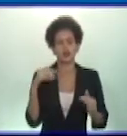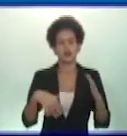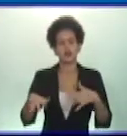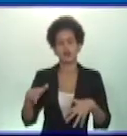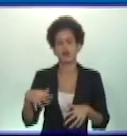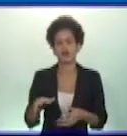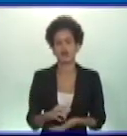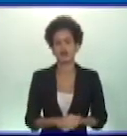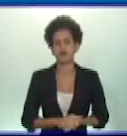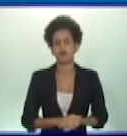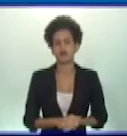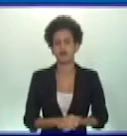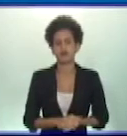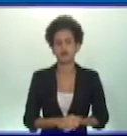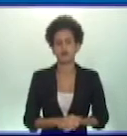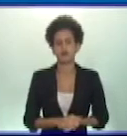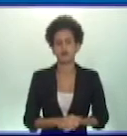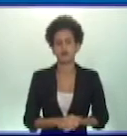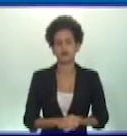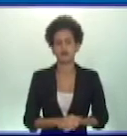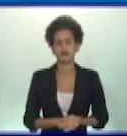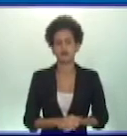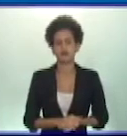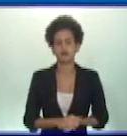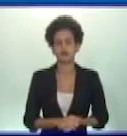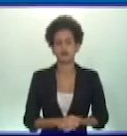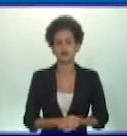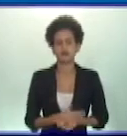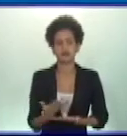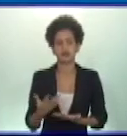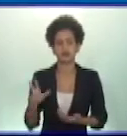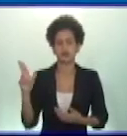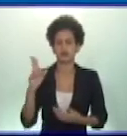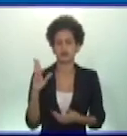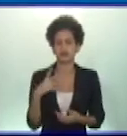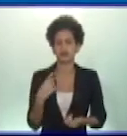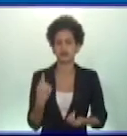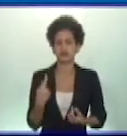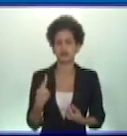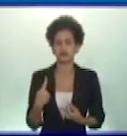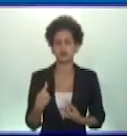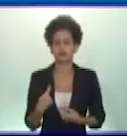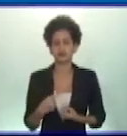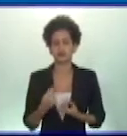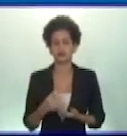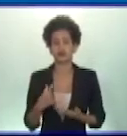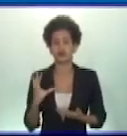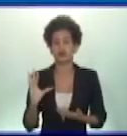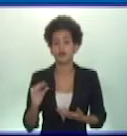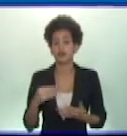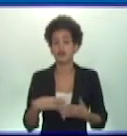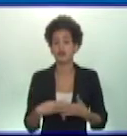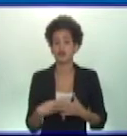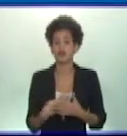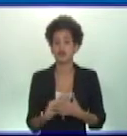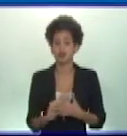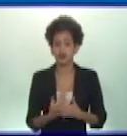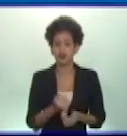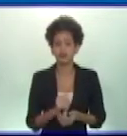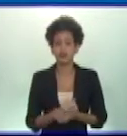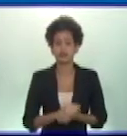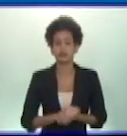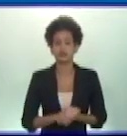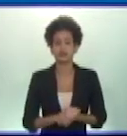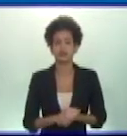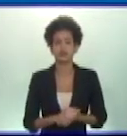ya nos dicen en qué unidad debemos expresar el resultado. Estamos hablando de días. Entonces, ¿qué